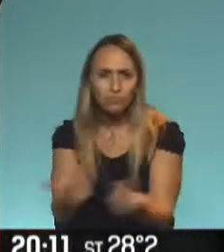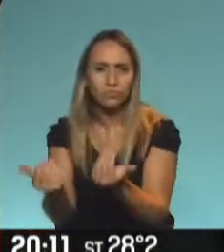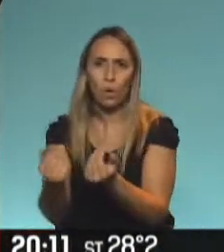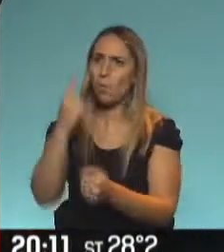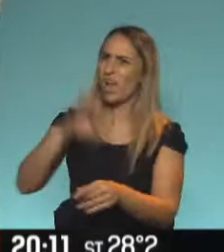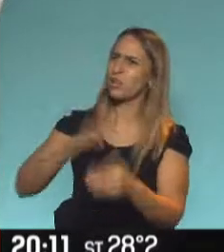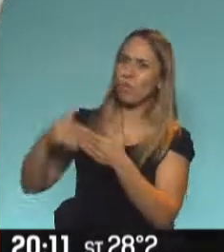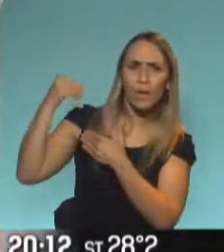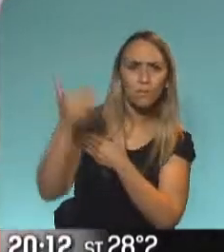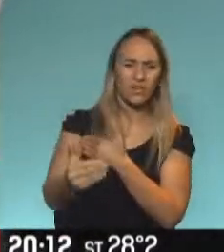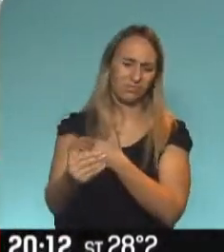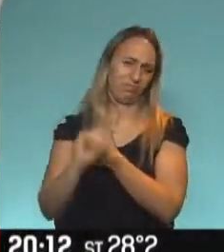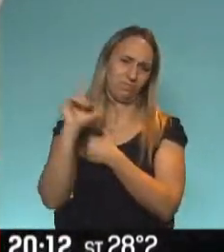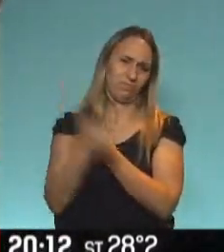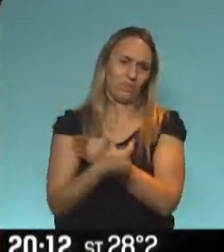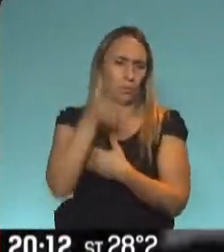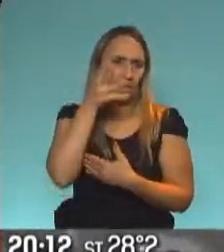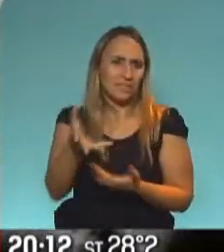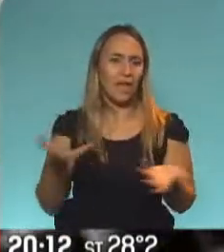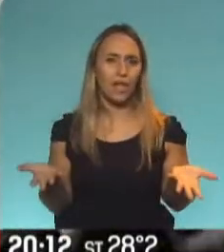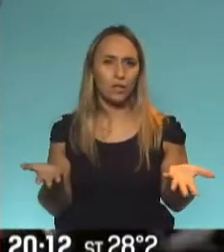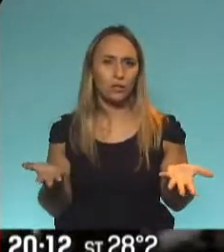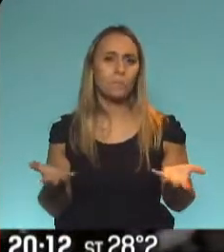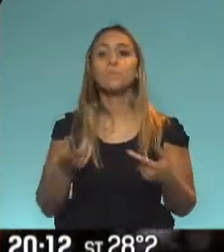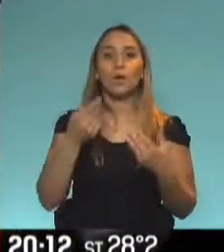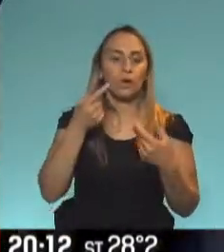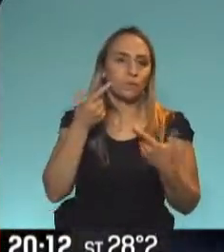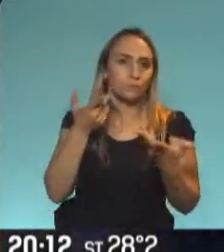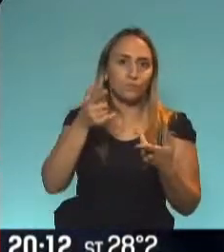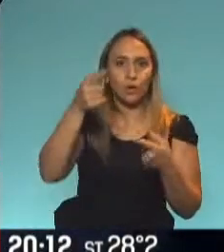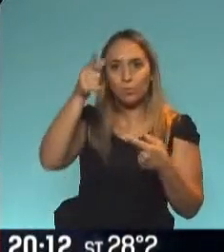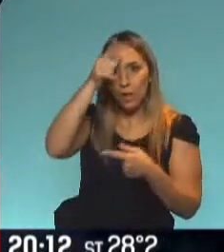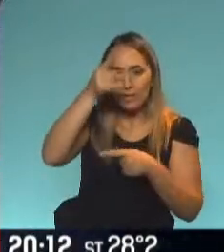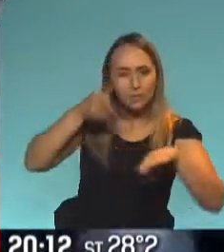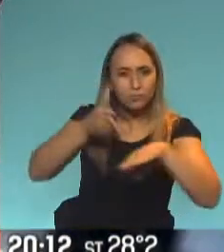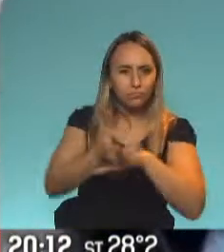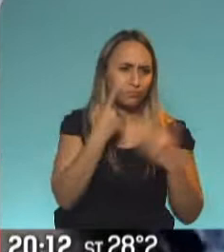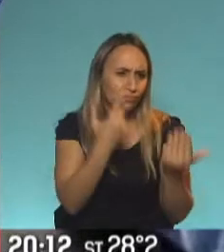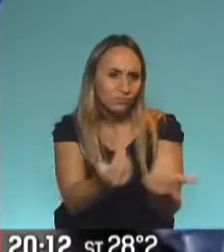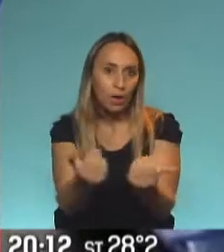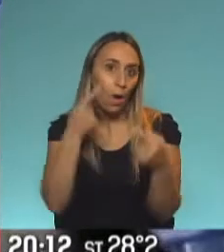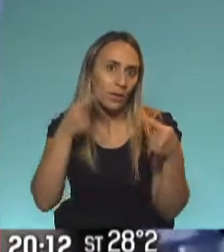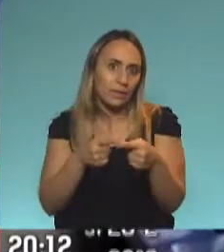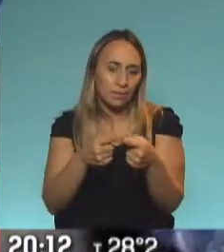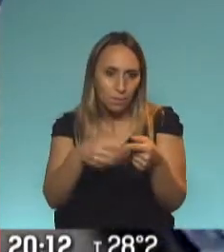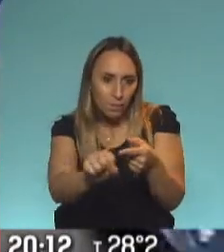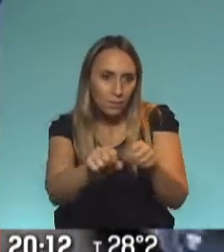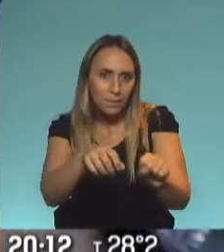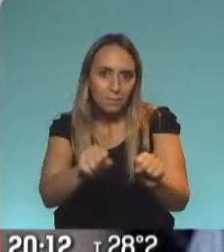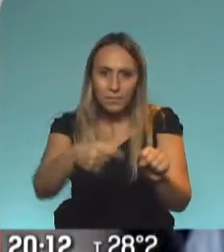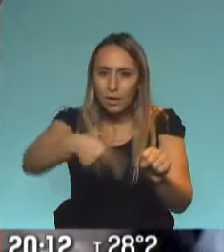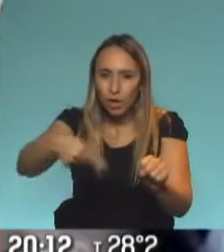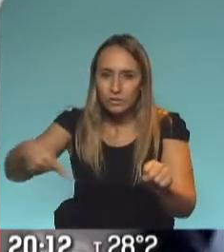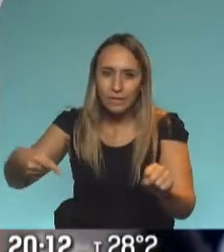si si el allanamiento lo que quiere es encontrar rastros que seguramente sean difíciles de